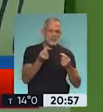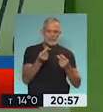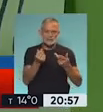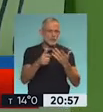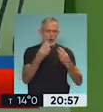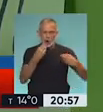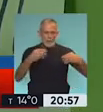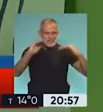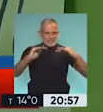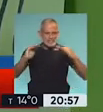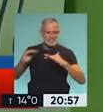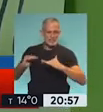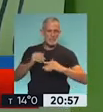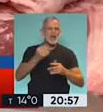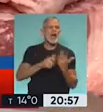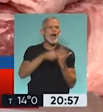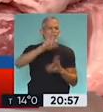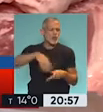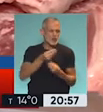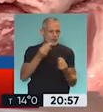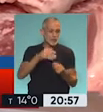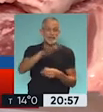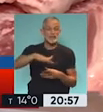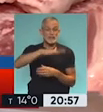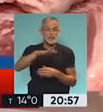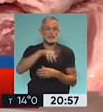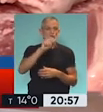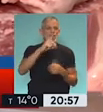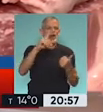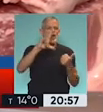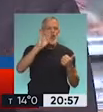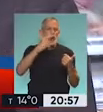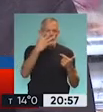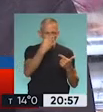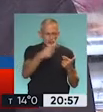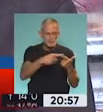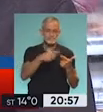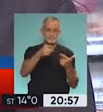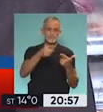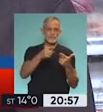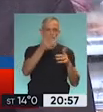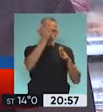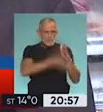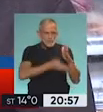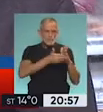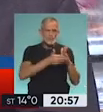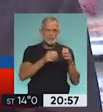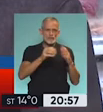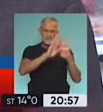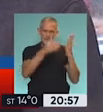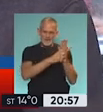medio, muchísimas manos en el medio, que hace décadas y décadas que se